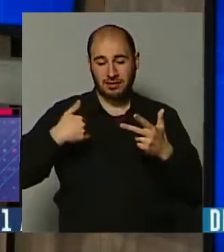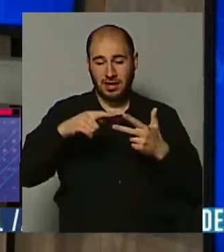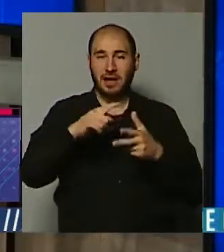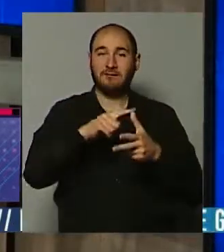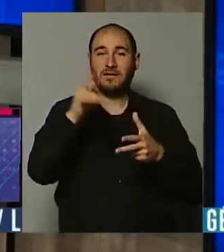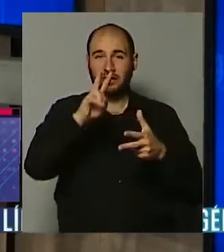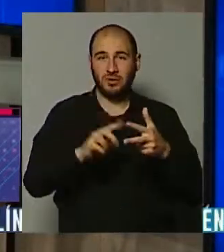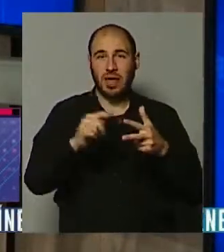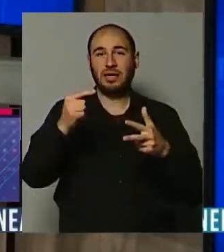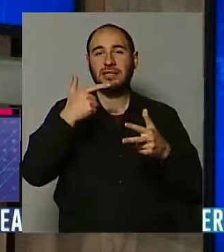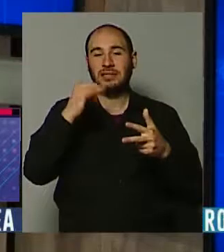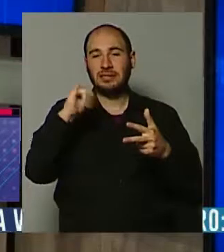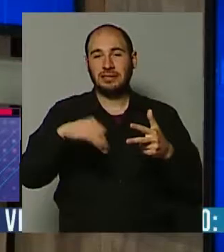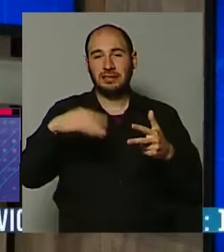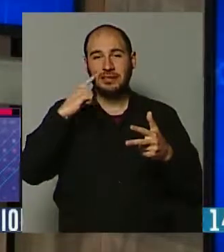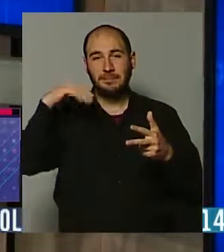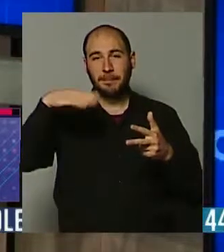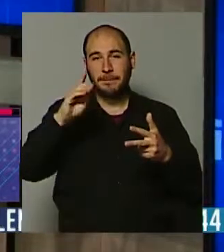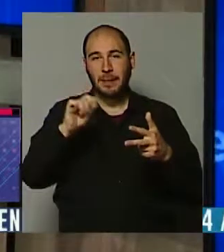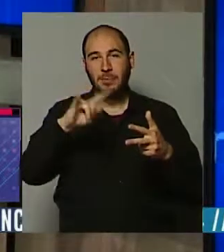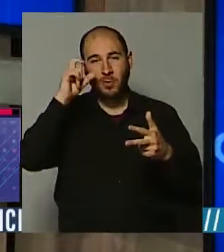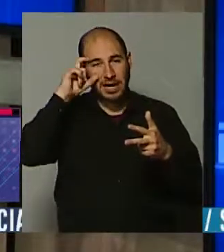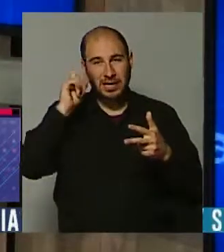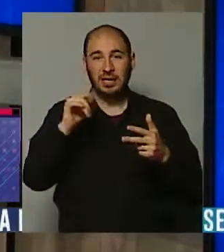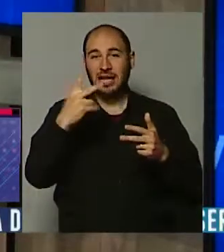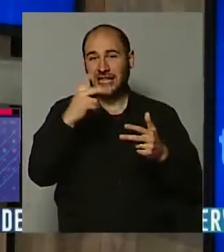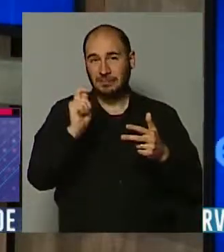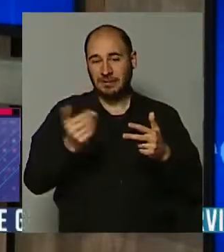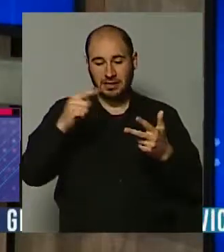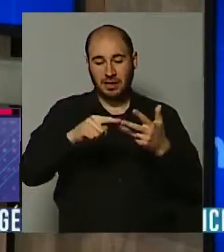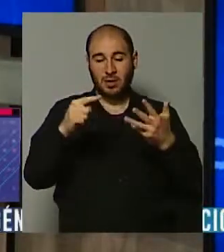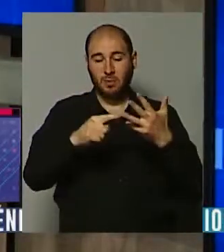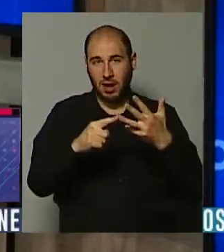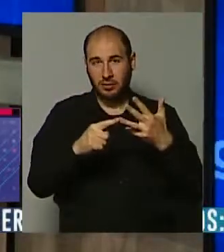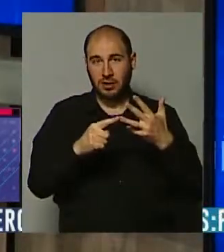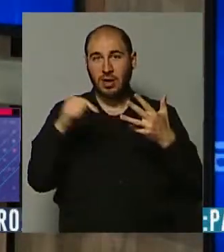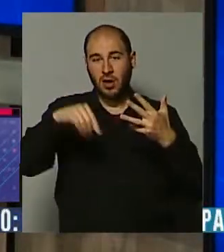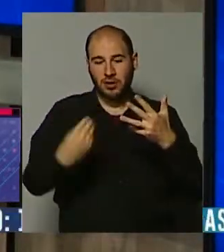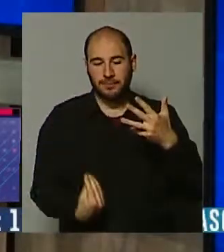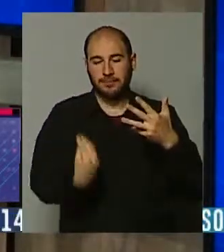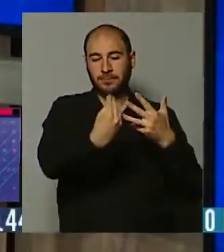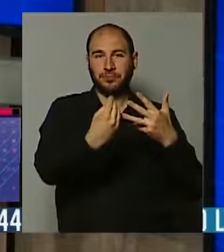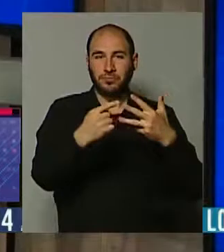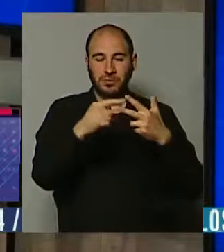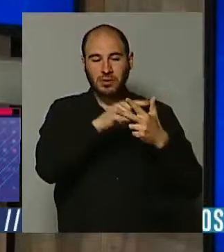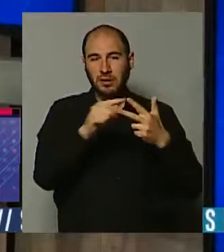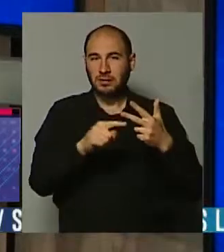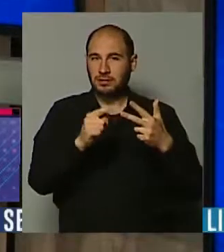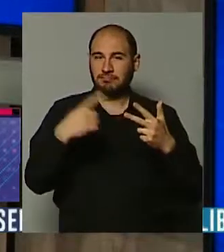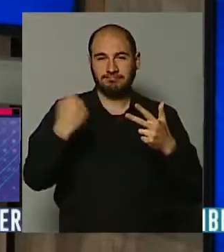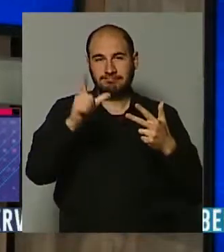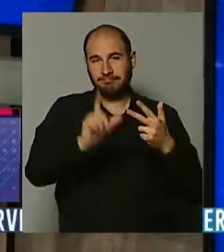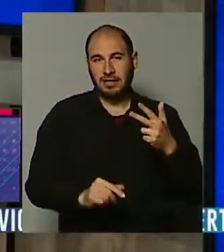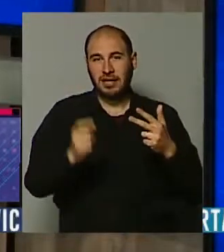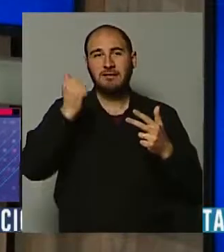de Venezuela y de Zimbabue. Es decir que hasta hace 3 meses atrás éramos el cuarto país, hoy ya estamos entre los 3 primeros países